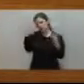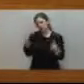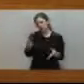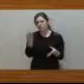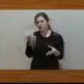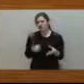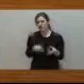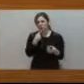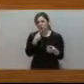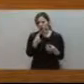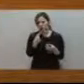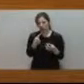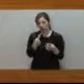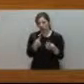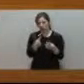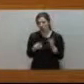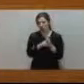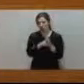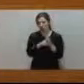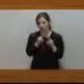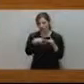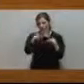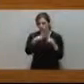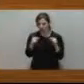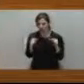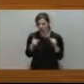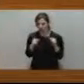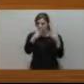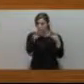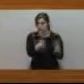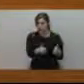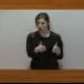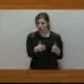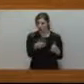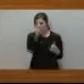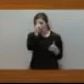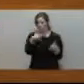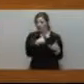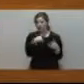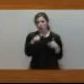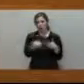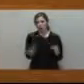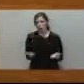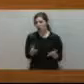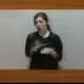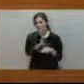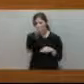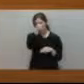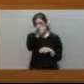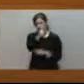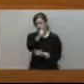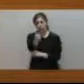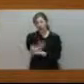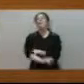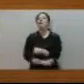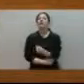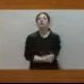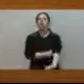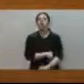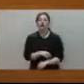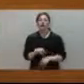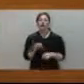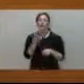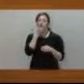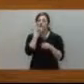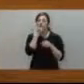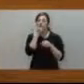acordó una ley del Principado. Usted nos dirá el papel que escogen hoy, señor consejero, desde el Gobierno. El de